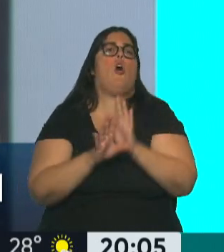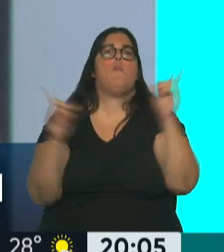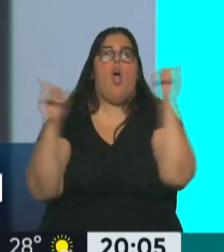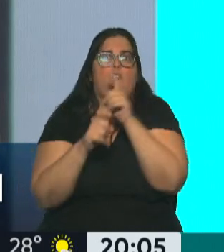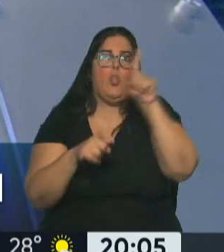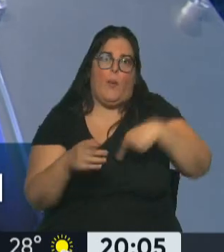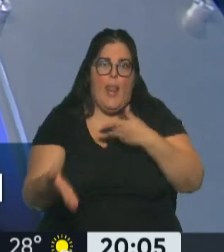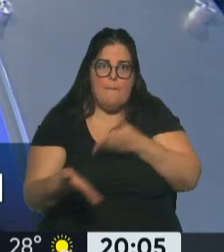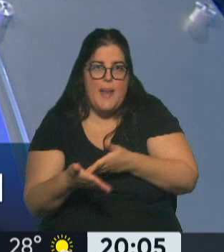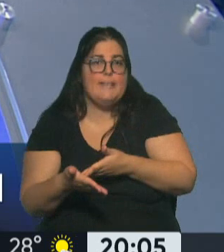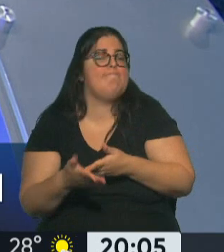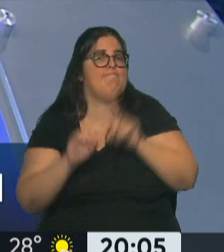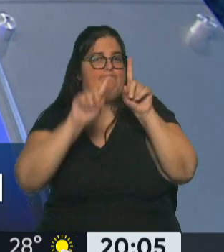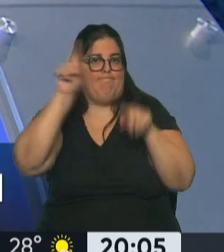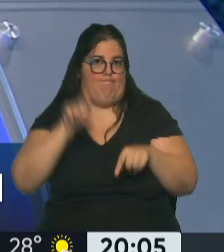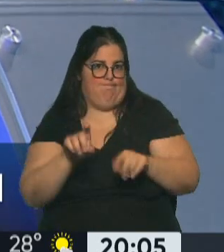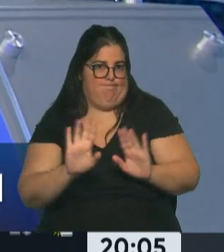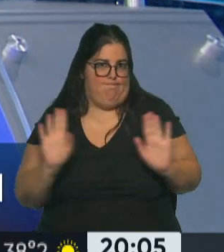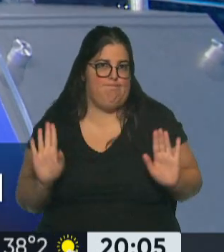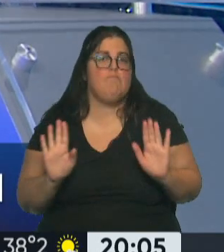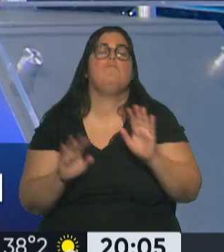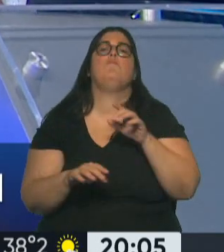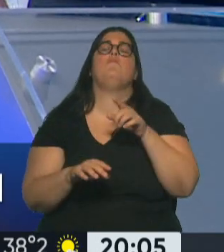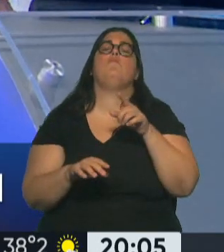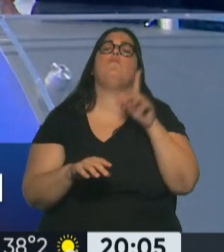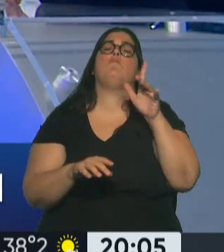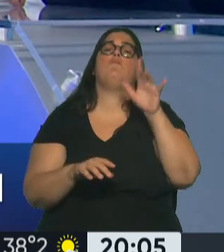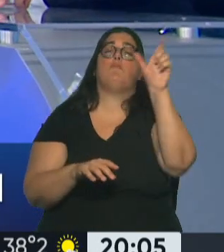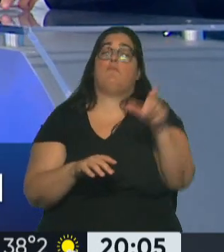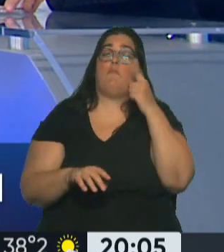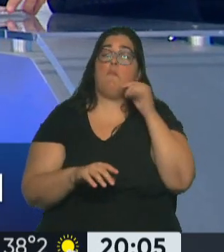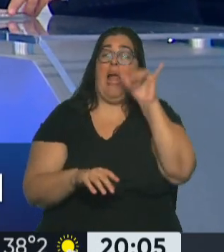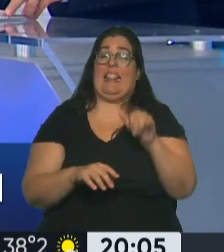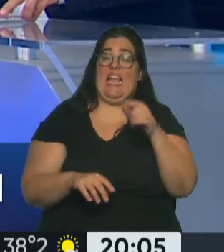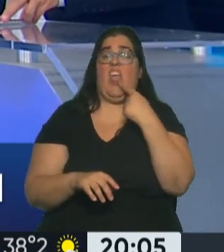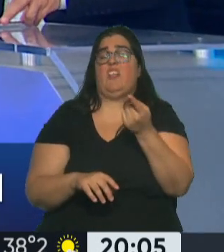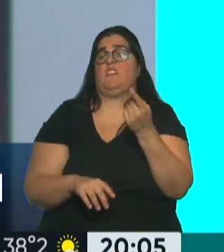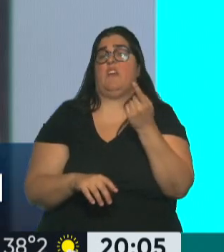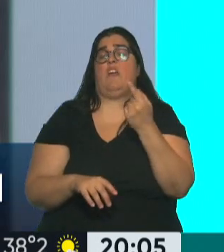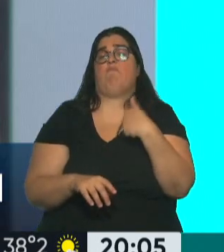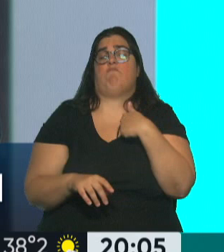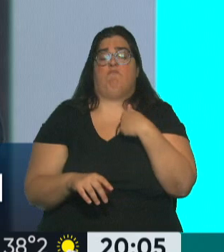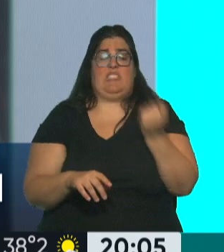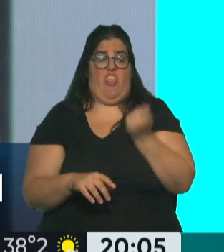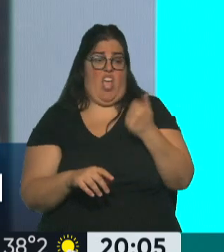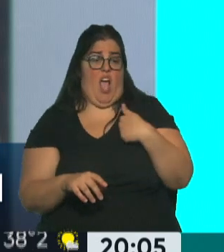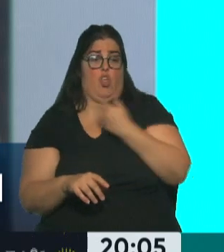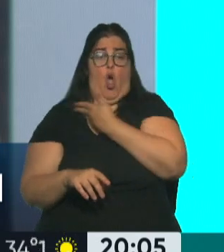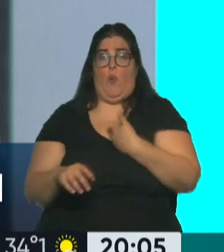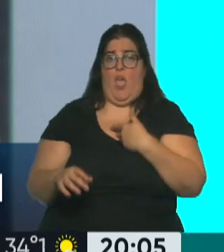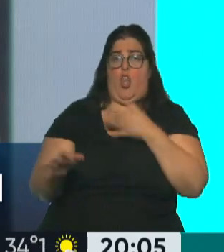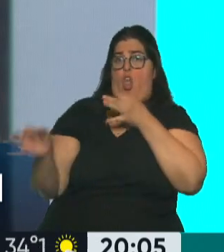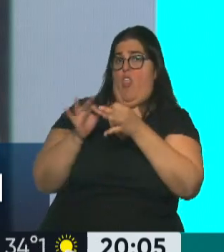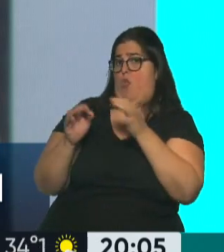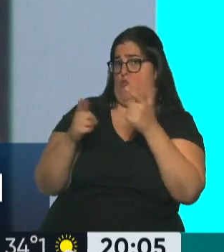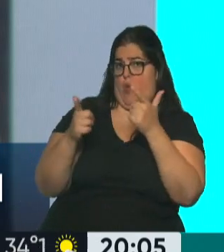obstáculo al plan bueno Gerardo martínes planteó que no había diálogo con el gobierno eh No había